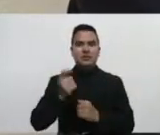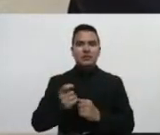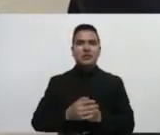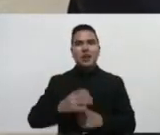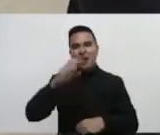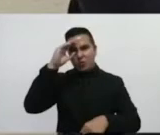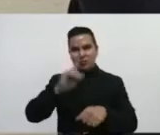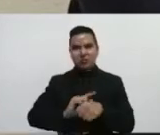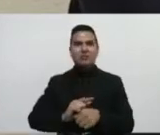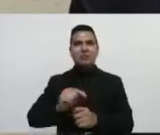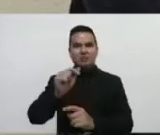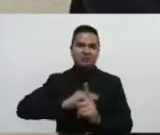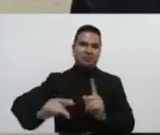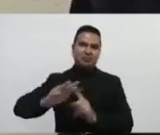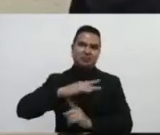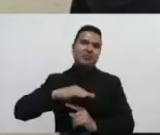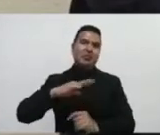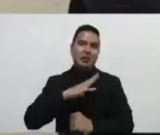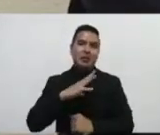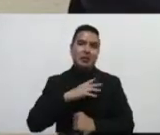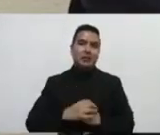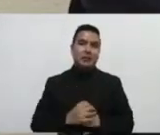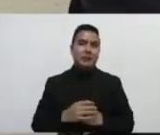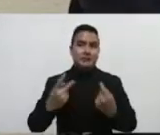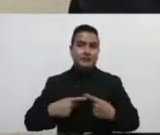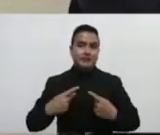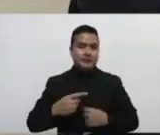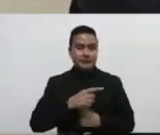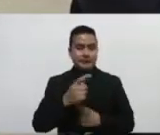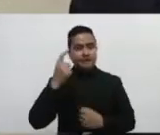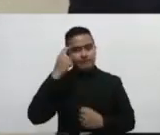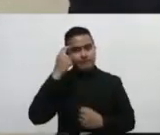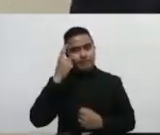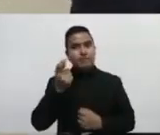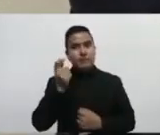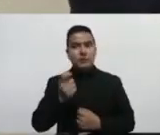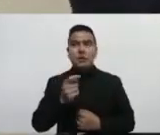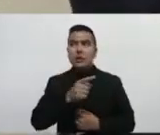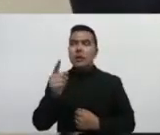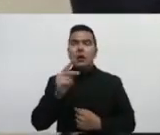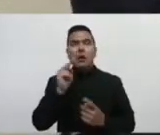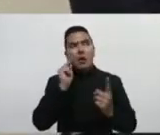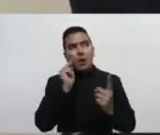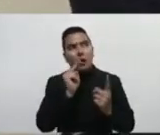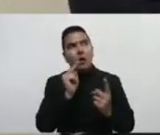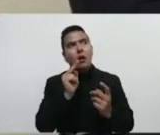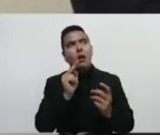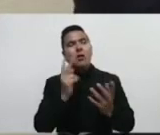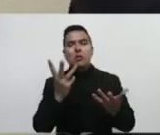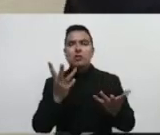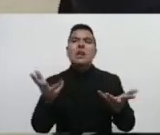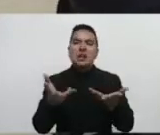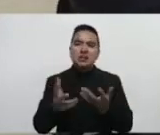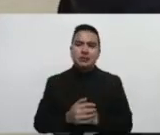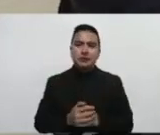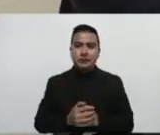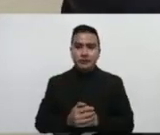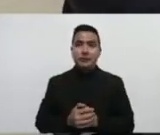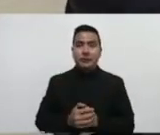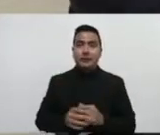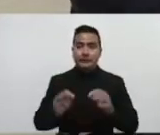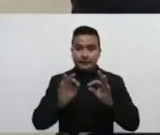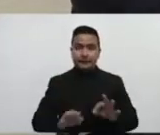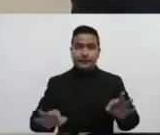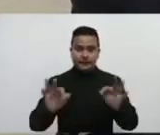un tema que tiene sus raíces en lo cultural, en lo social. Entonces, las personas que nos están viendo y que nos